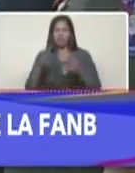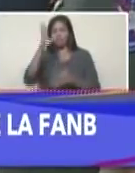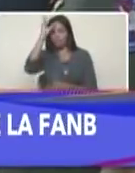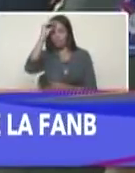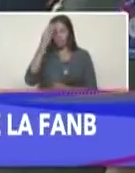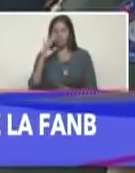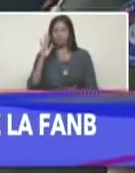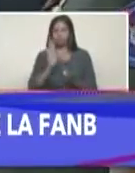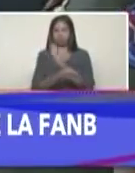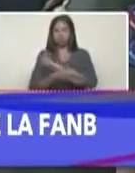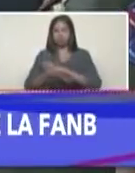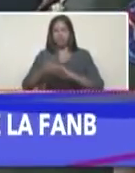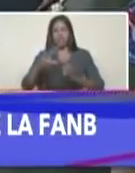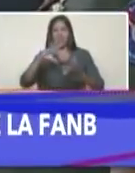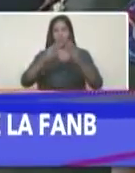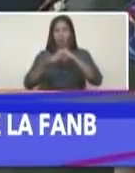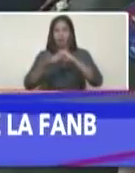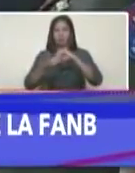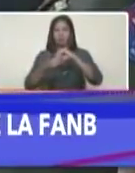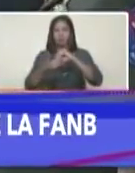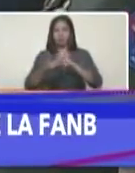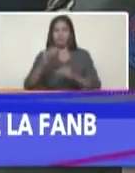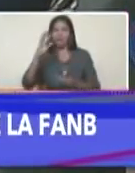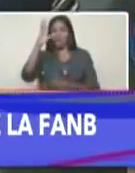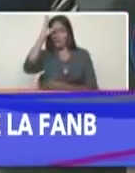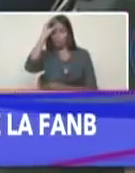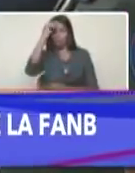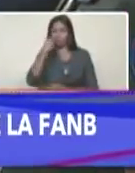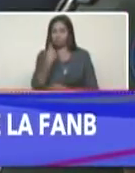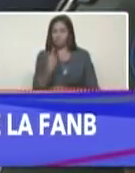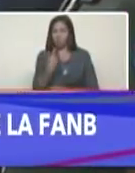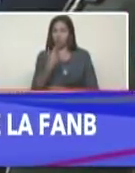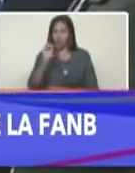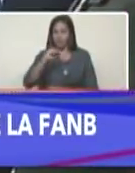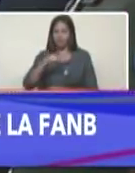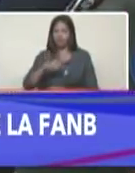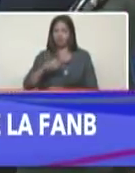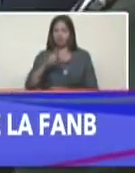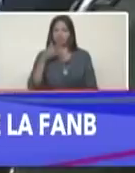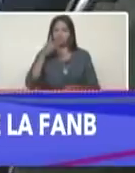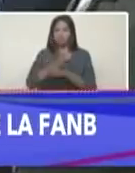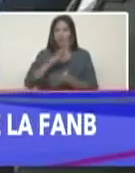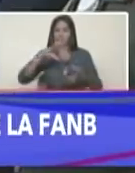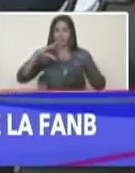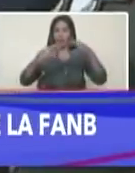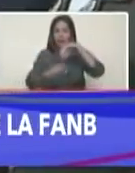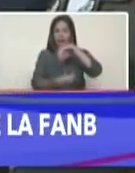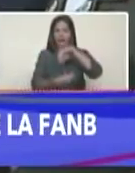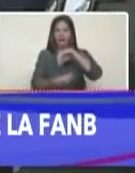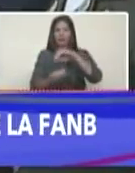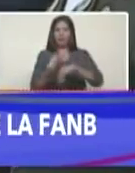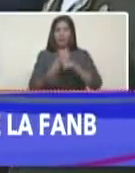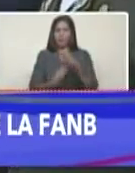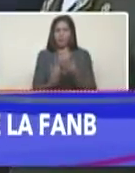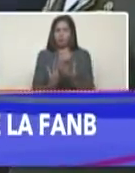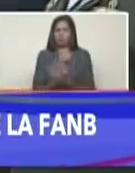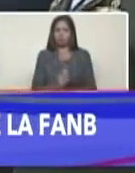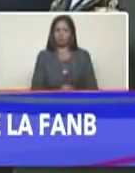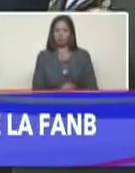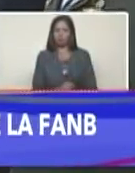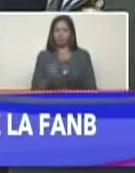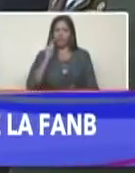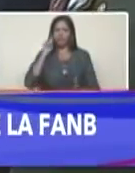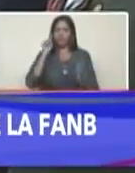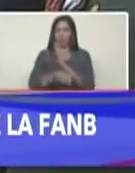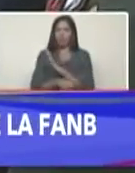a destruir los CLAP. El jefe del imperio anunció que ahora va por el sistema CLAP, que lo va a